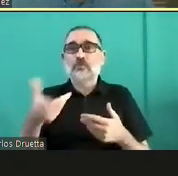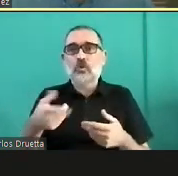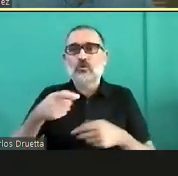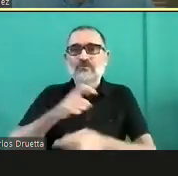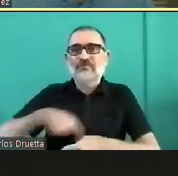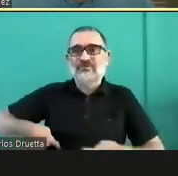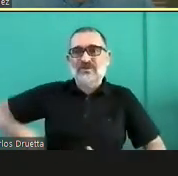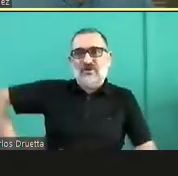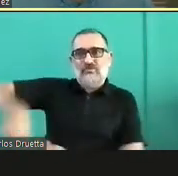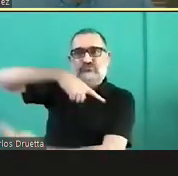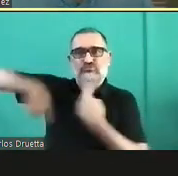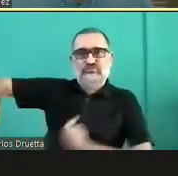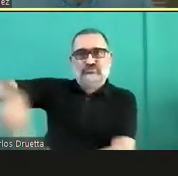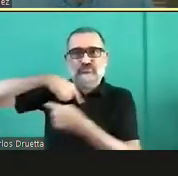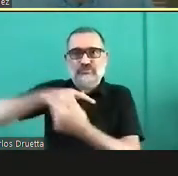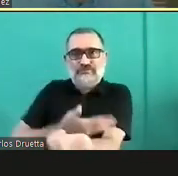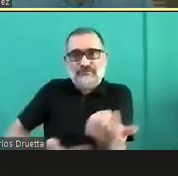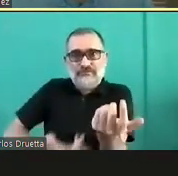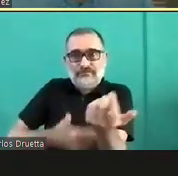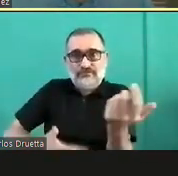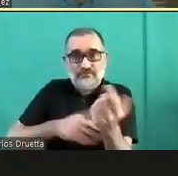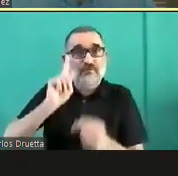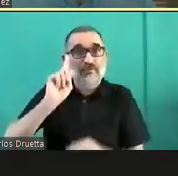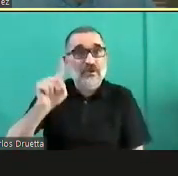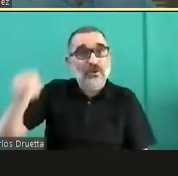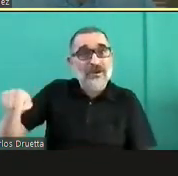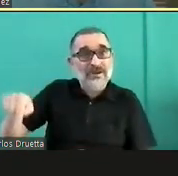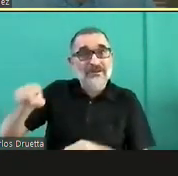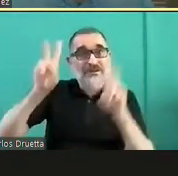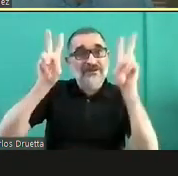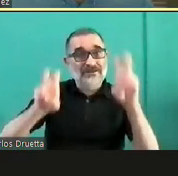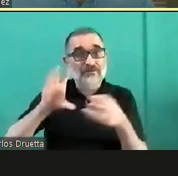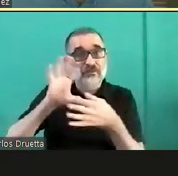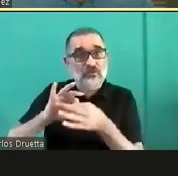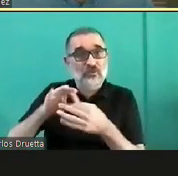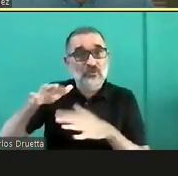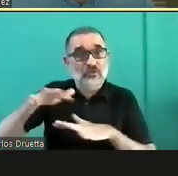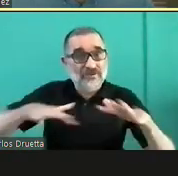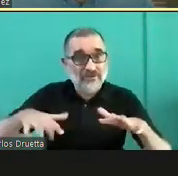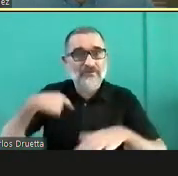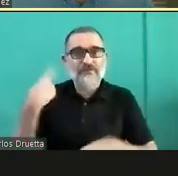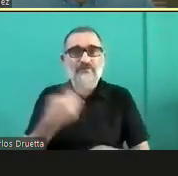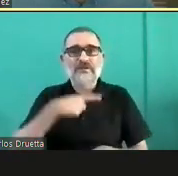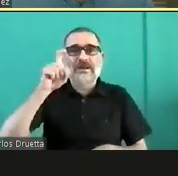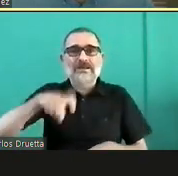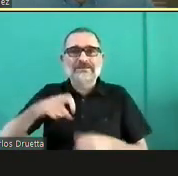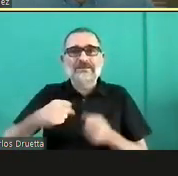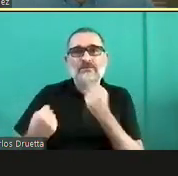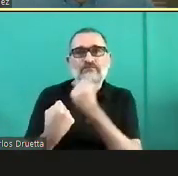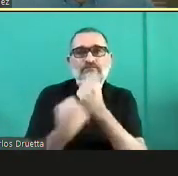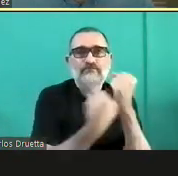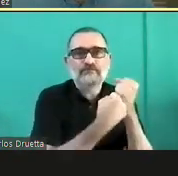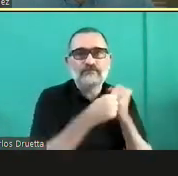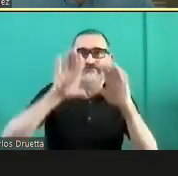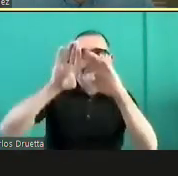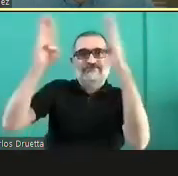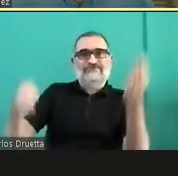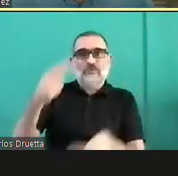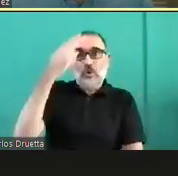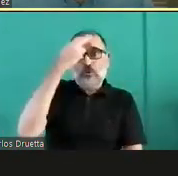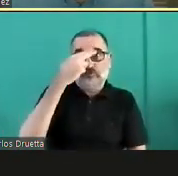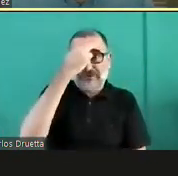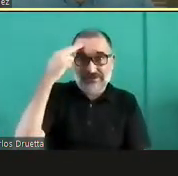y las acciones intersectoriales y el y el poder tener en el sector